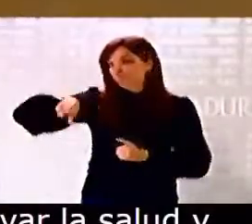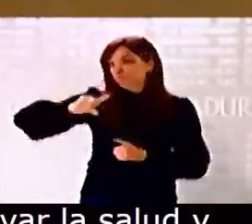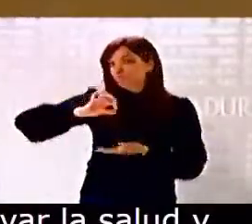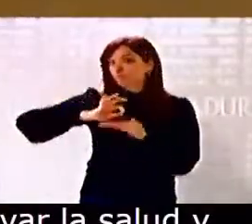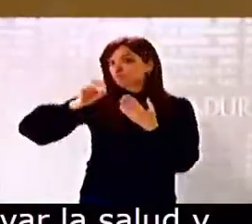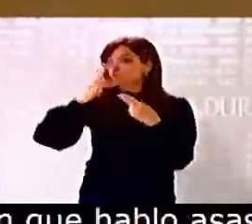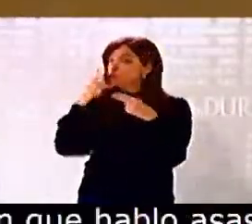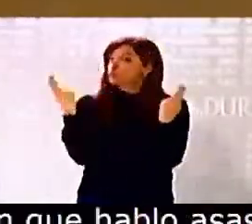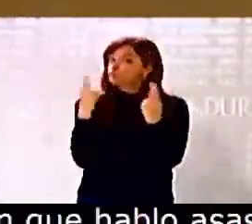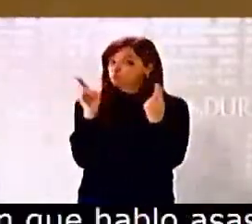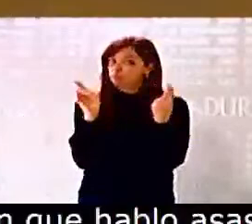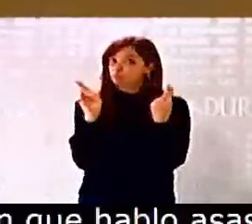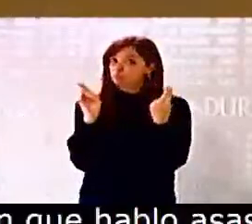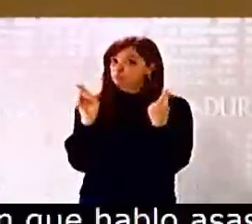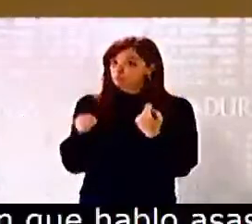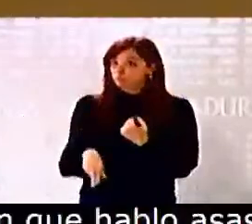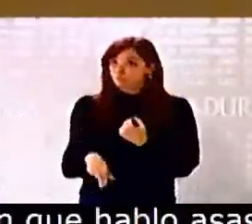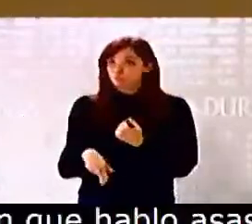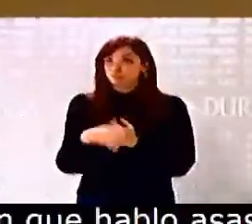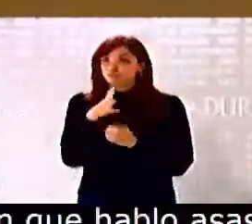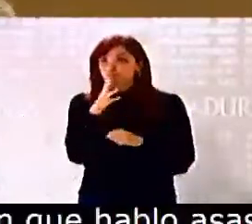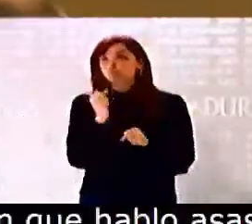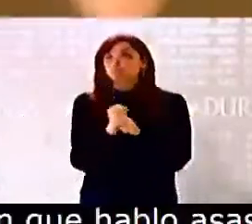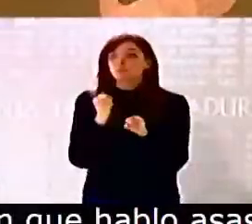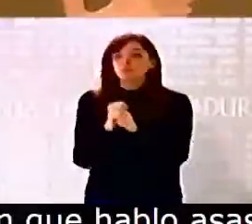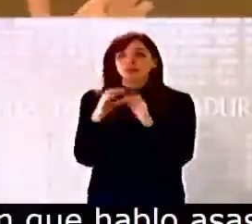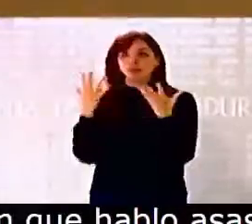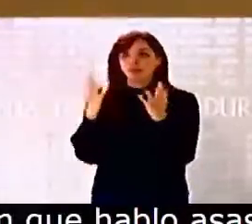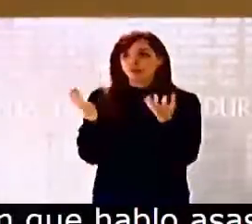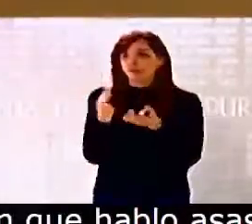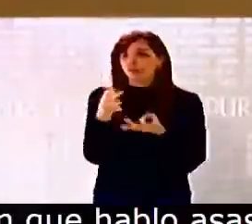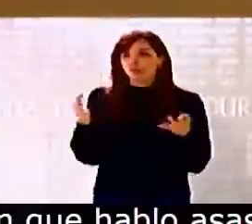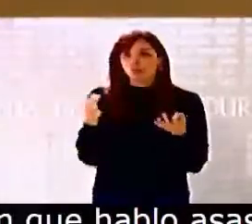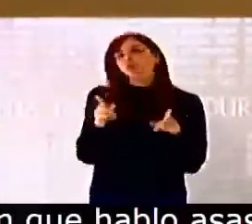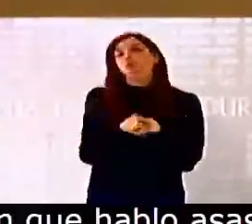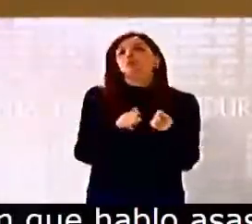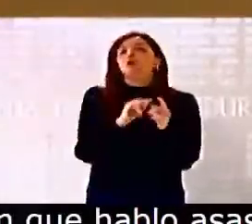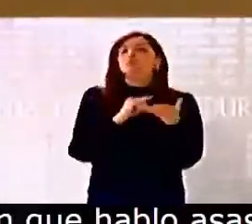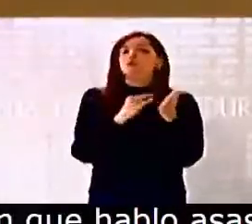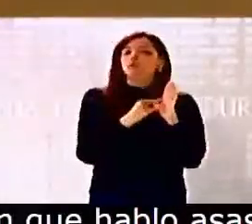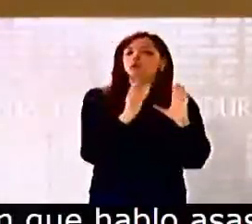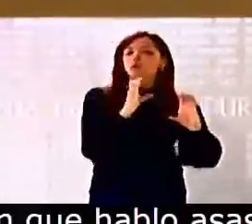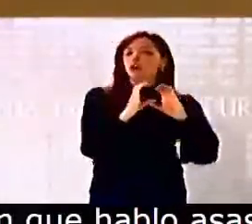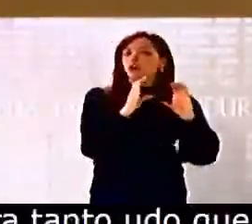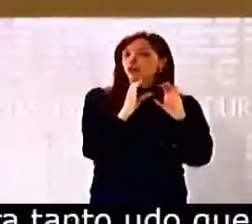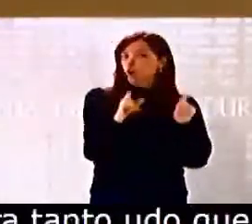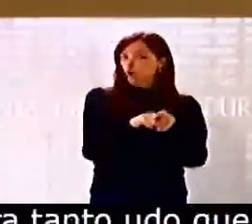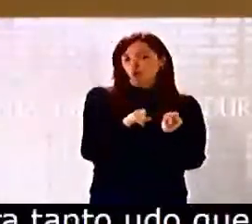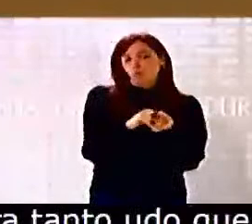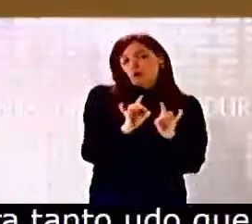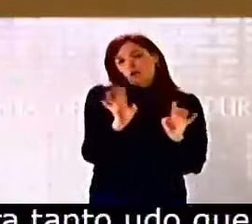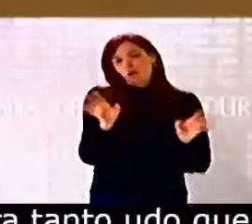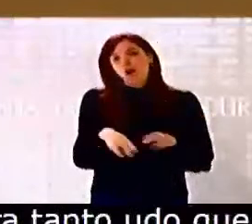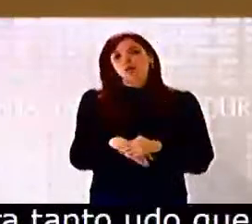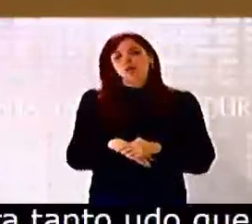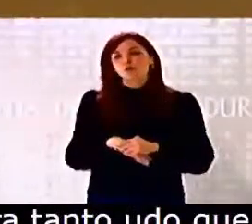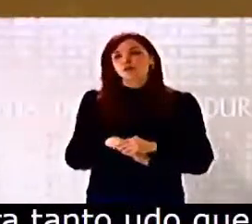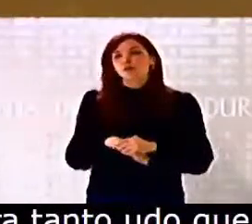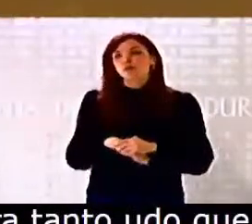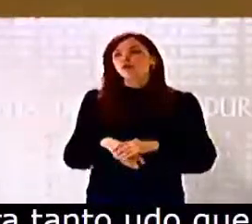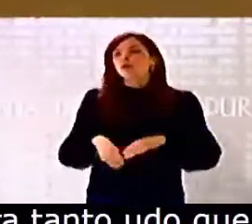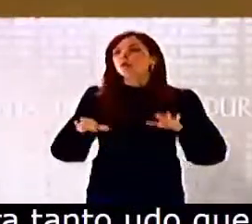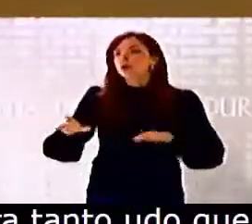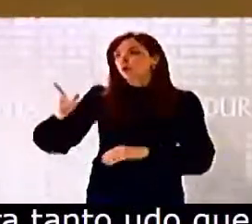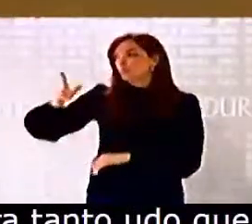servicio público, que han hecho un trabajo extraordinario, como el conjunto de los medios de la región, por supuesto, ¿no? Pero sí que ese apellido que ustedes